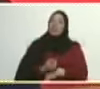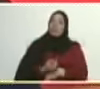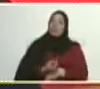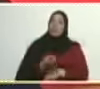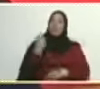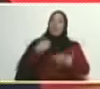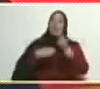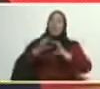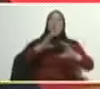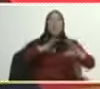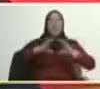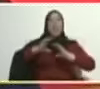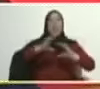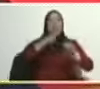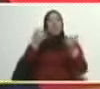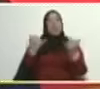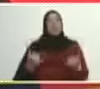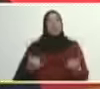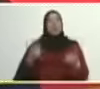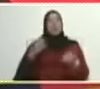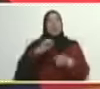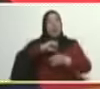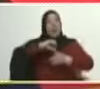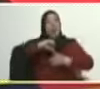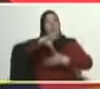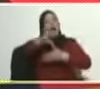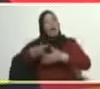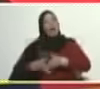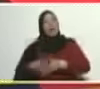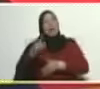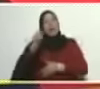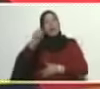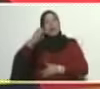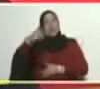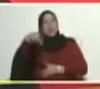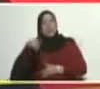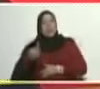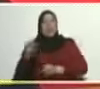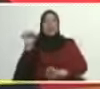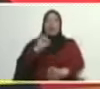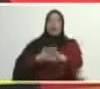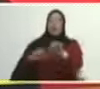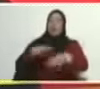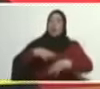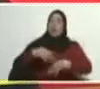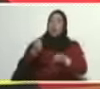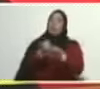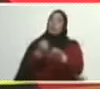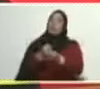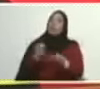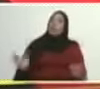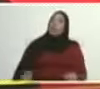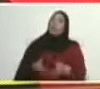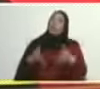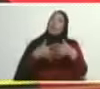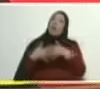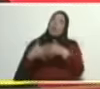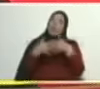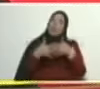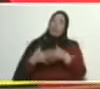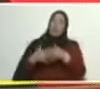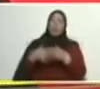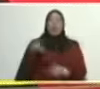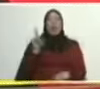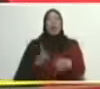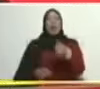un comunicado del ALBA TSP, rechazó enérgicamente los actos de injerencia e intromisión de Estados Unidos en los